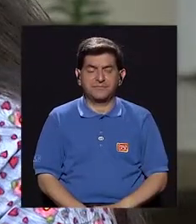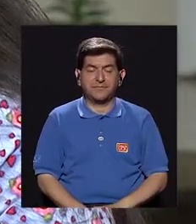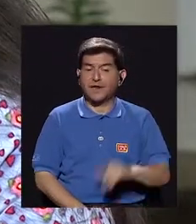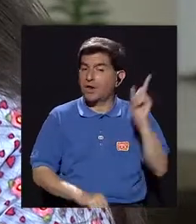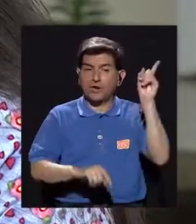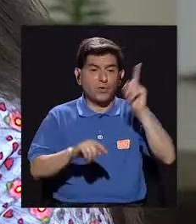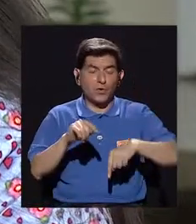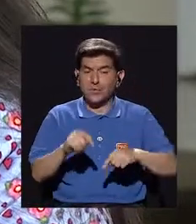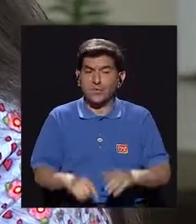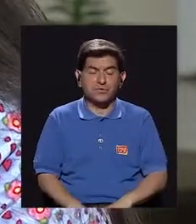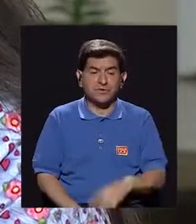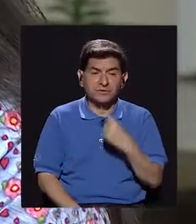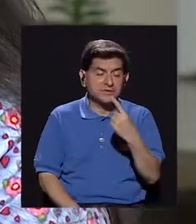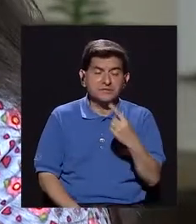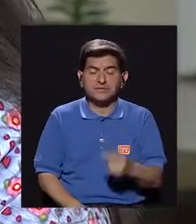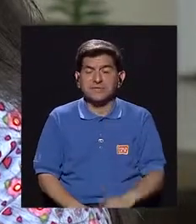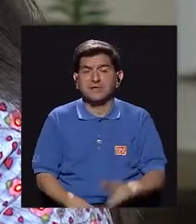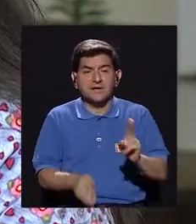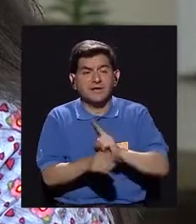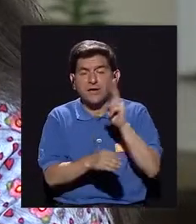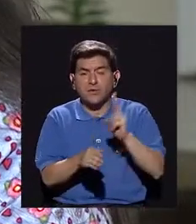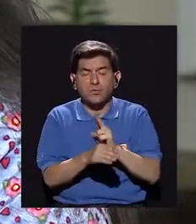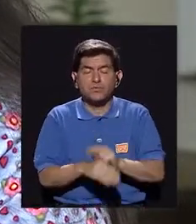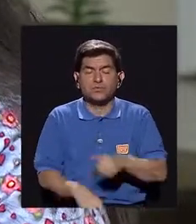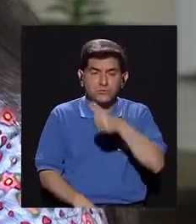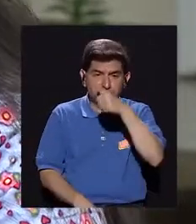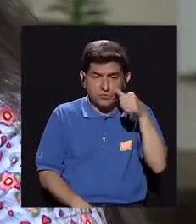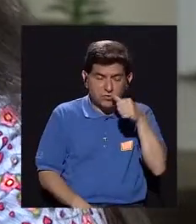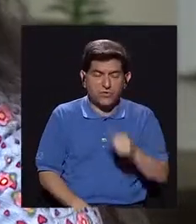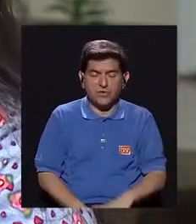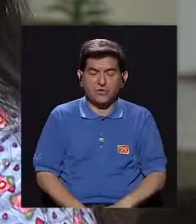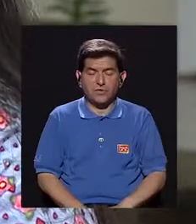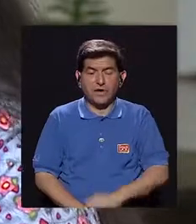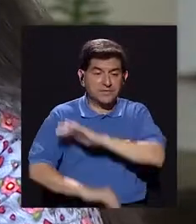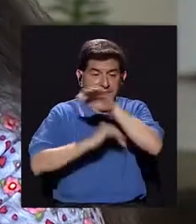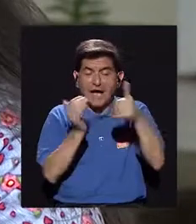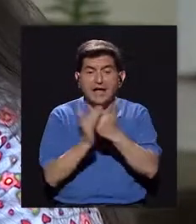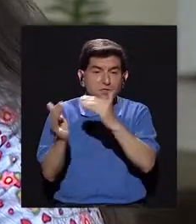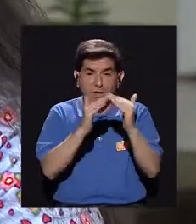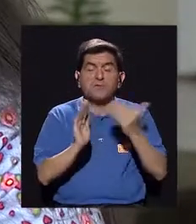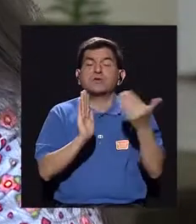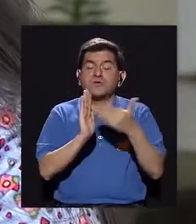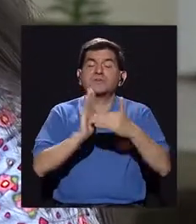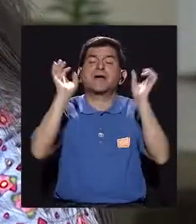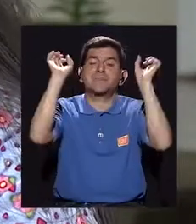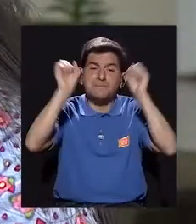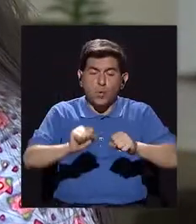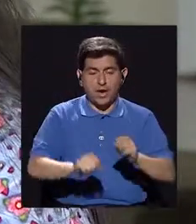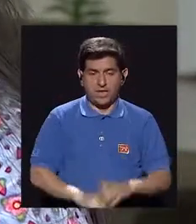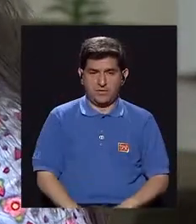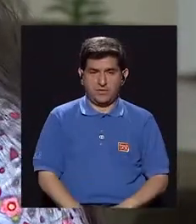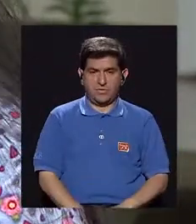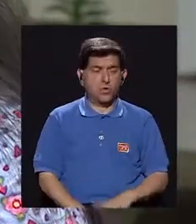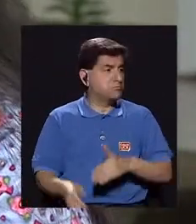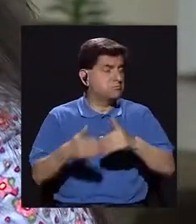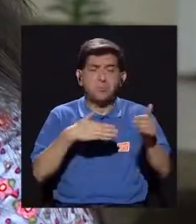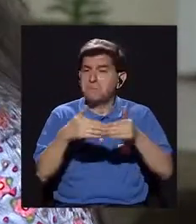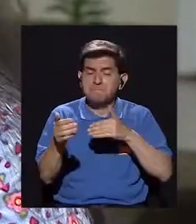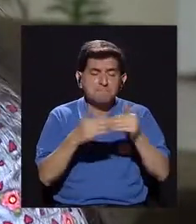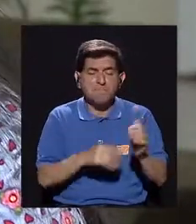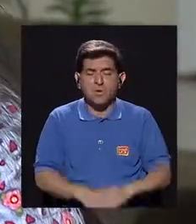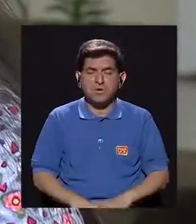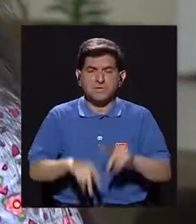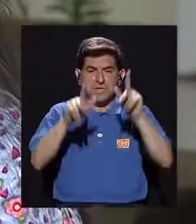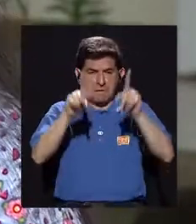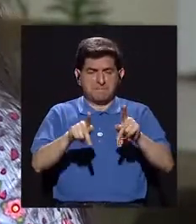Realmente no podemos, el consumo de drogas puede afectar a cualquier población. No podemos decir que por